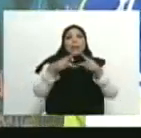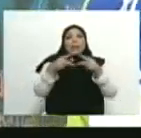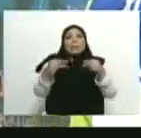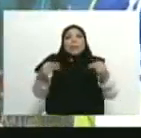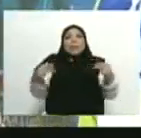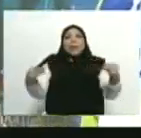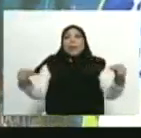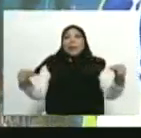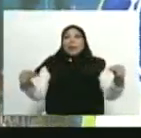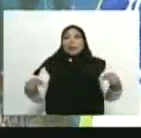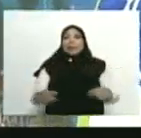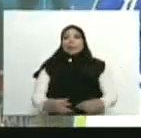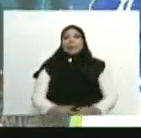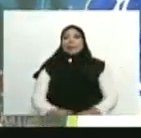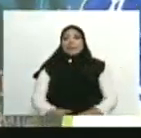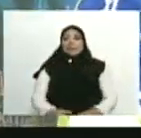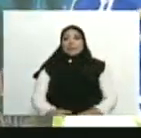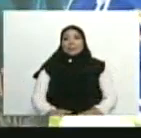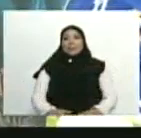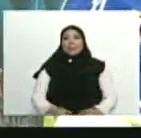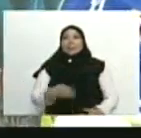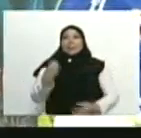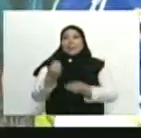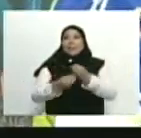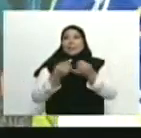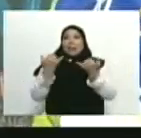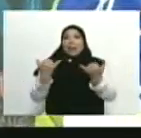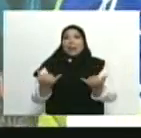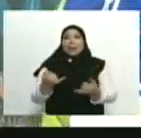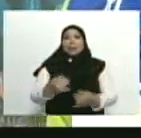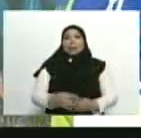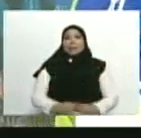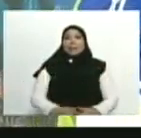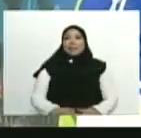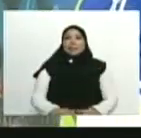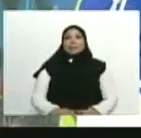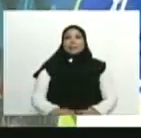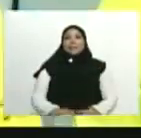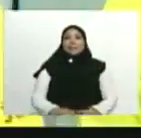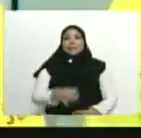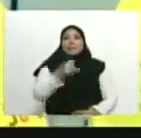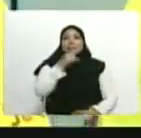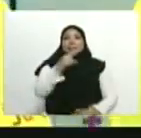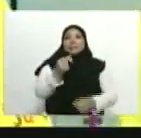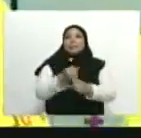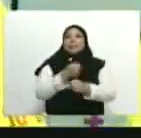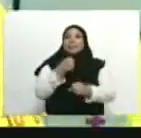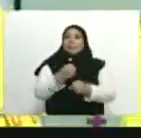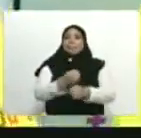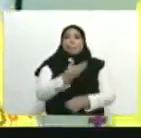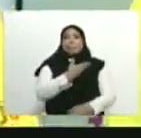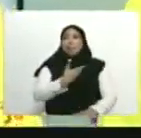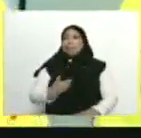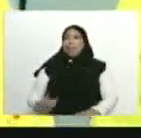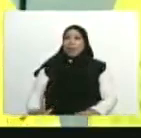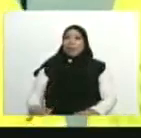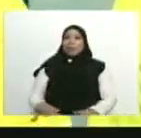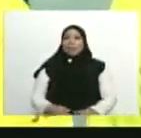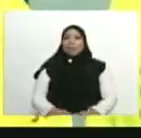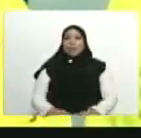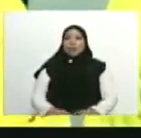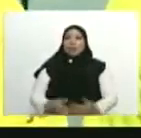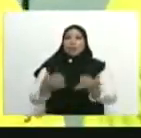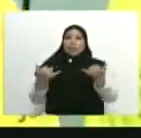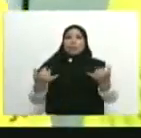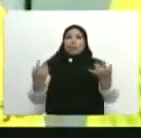ciudad hermosa. ¿Y cómo ha estado esta dinámica? ¿Cómo se preparan para este año? Excelente, presidente. Súper activos todos